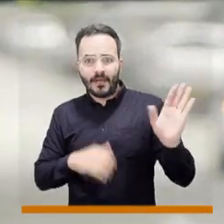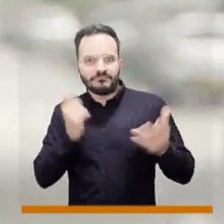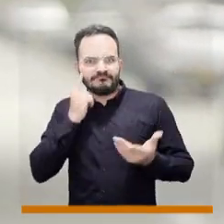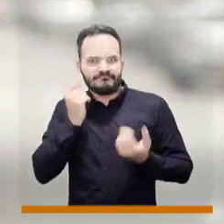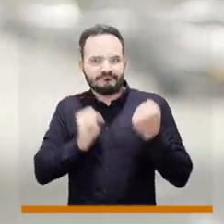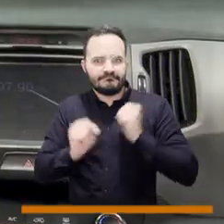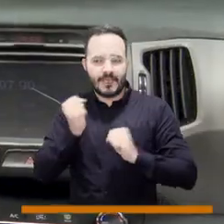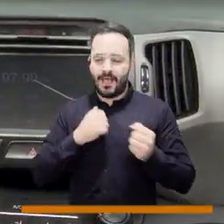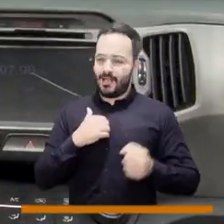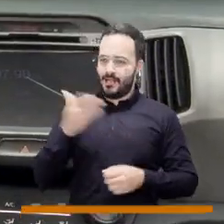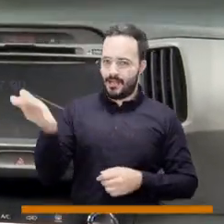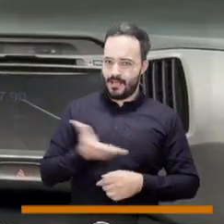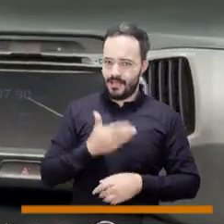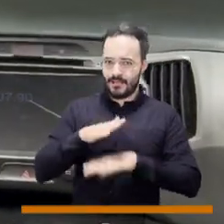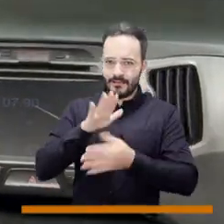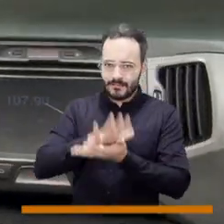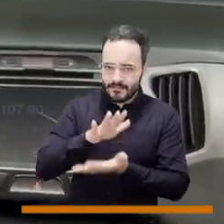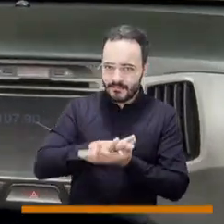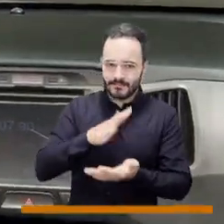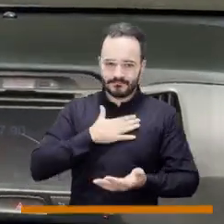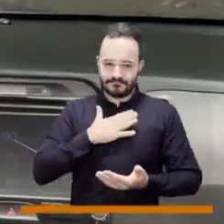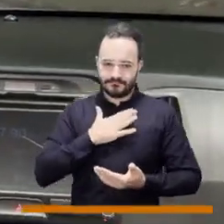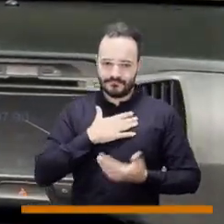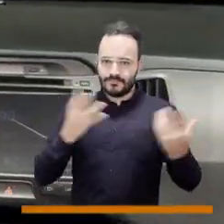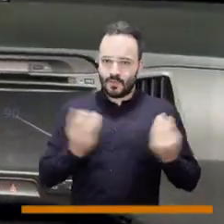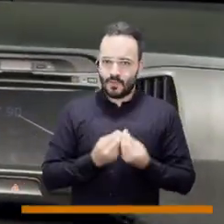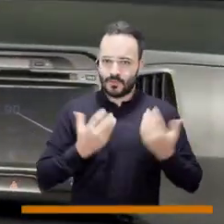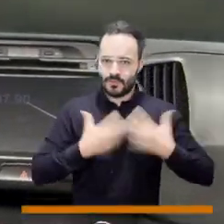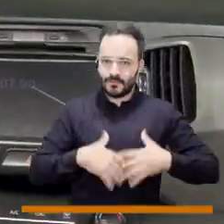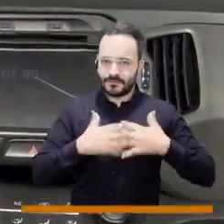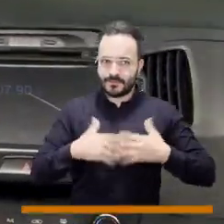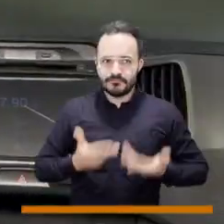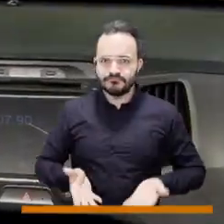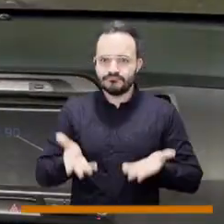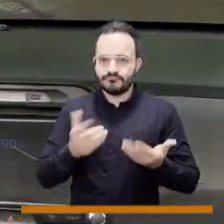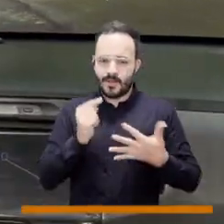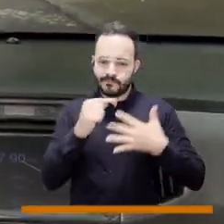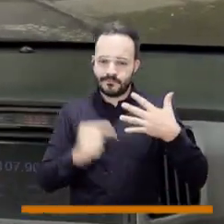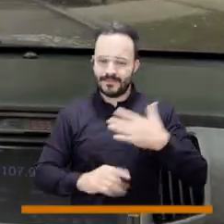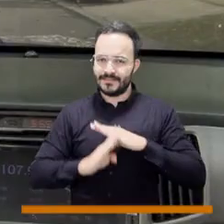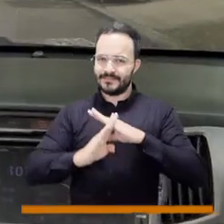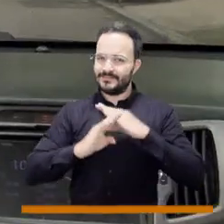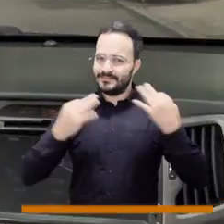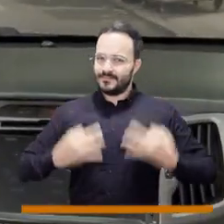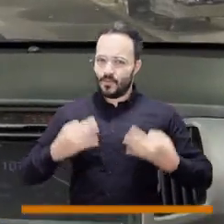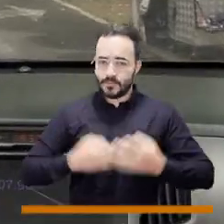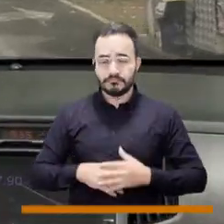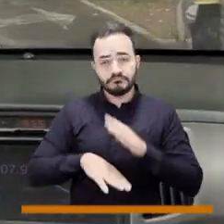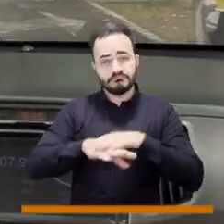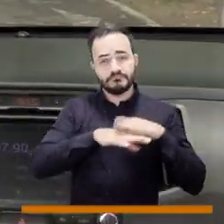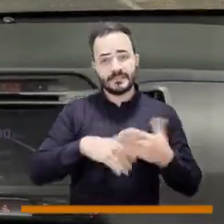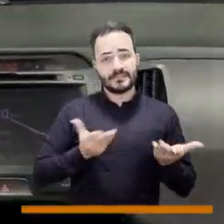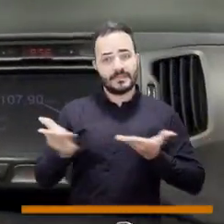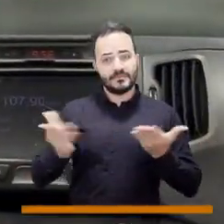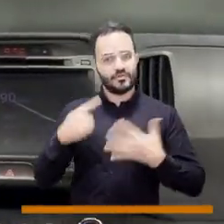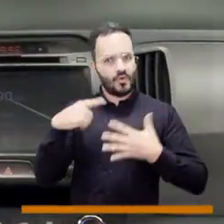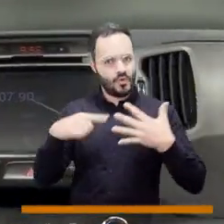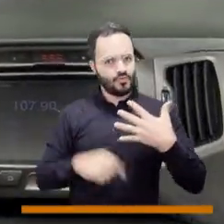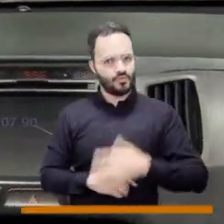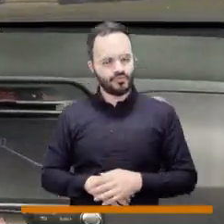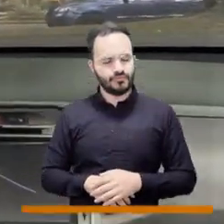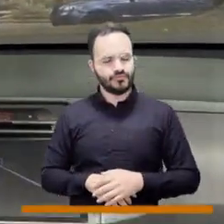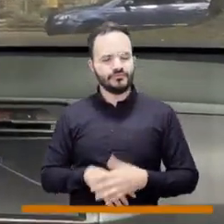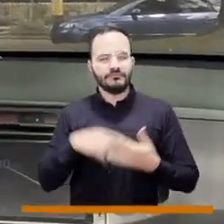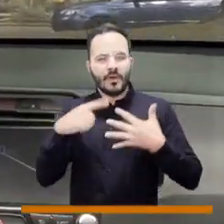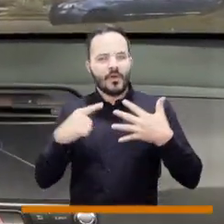la plena seguridad de que con nosotros va a poder hacer este tipo de cosas. Nosotros en estos momentos manejamos varios tipos de